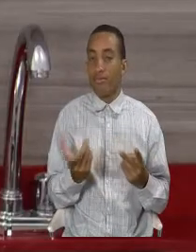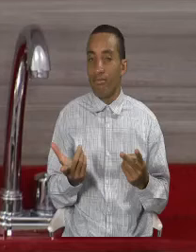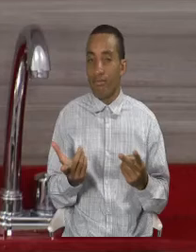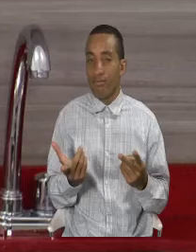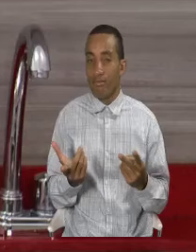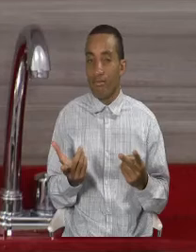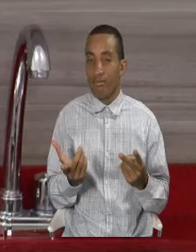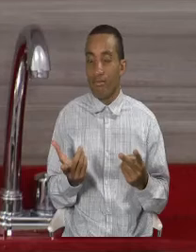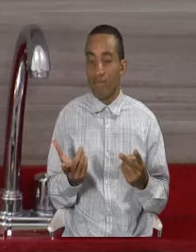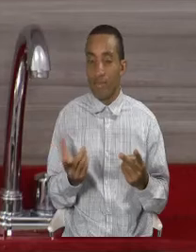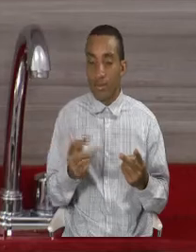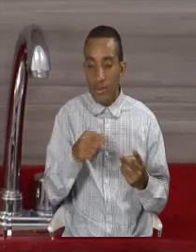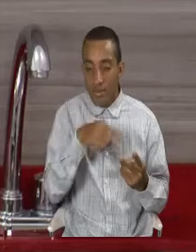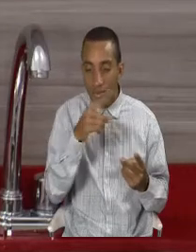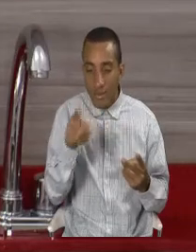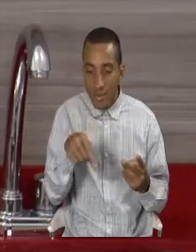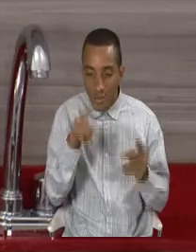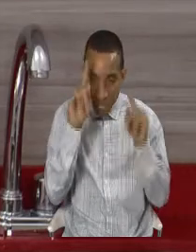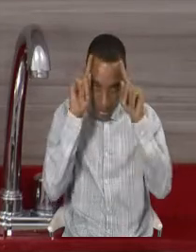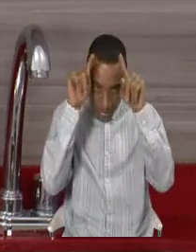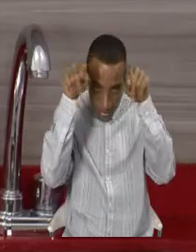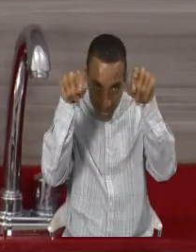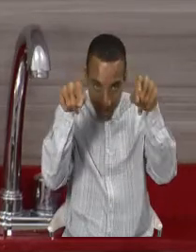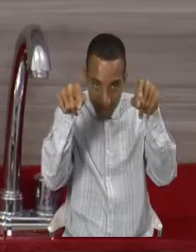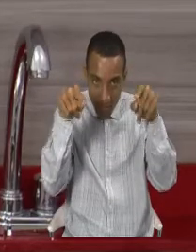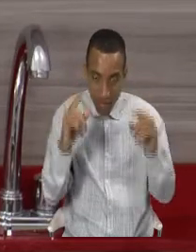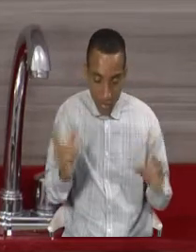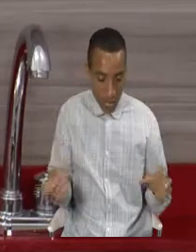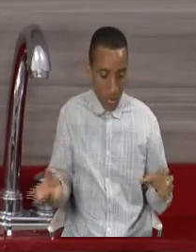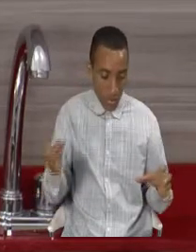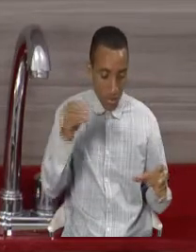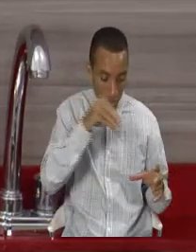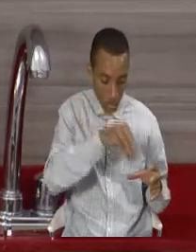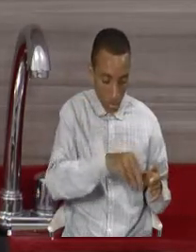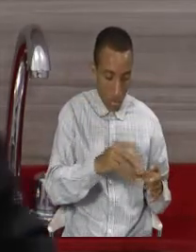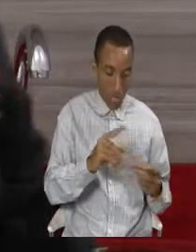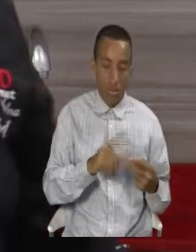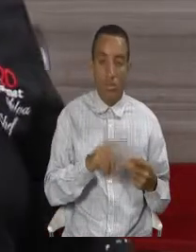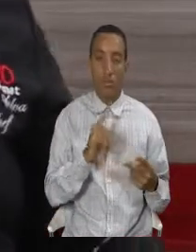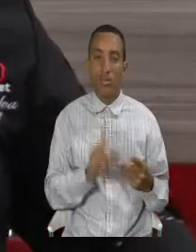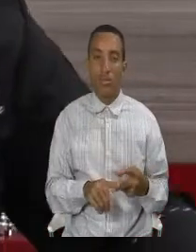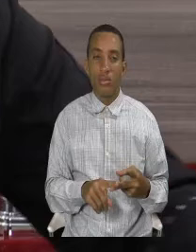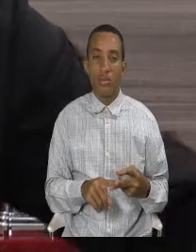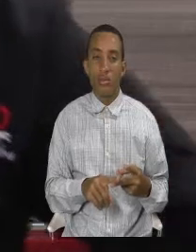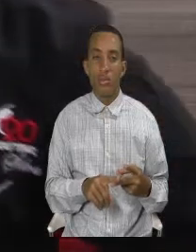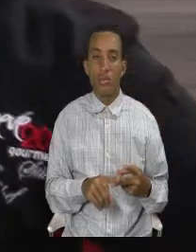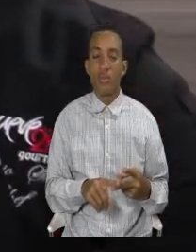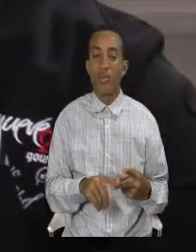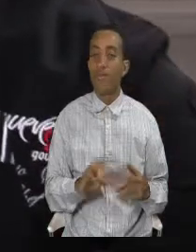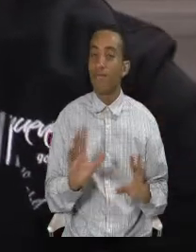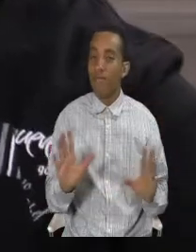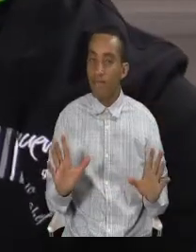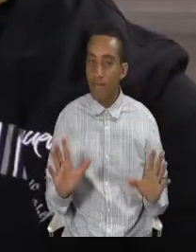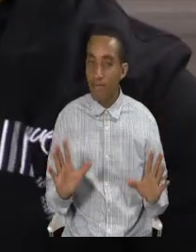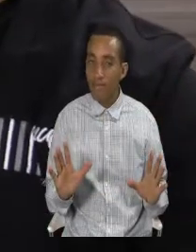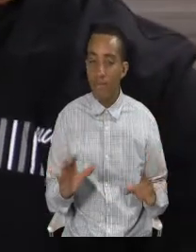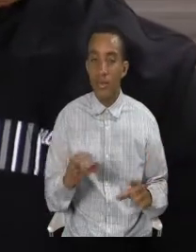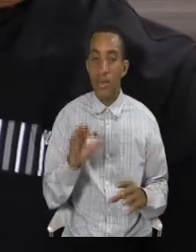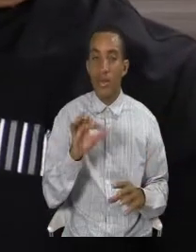En un programa anterior hicimos unos panecillos rellenos de vegetales. Es como una versión de